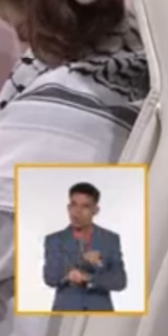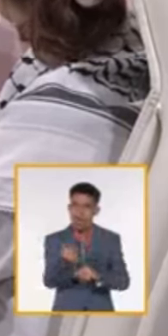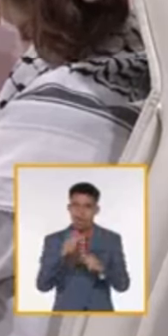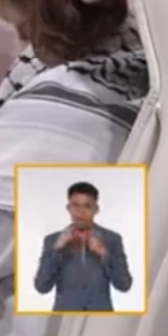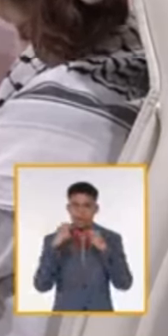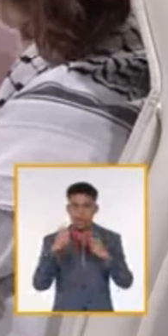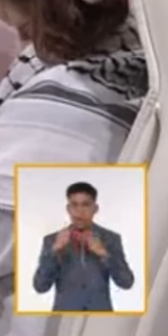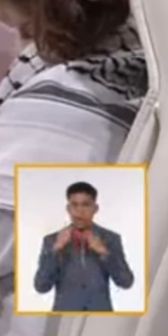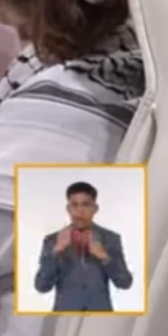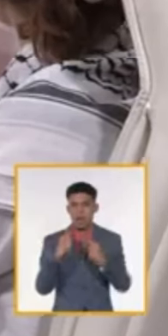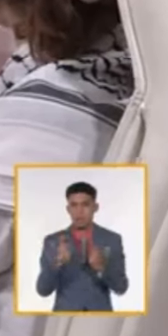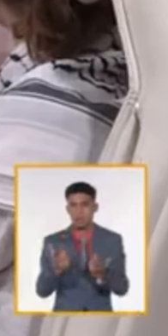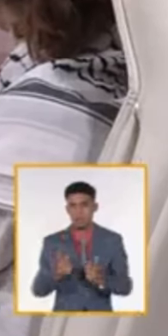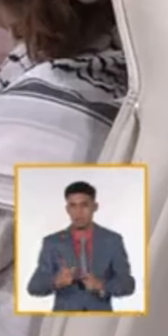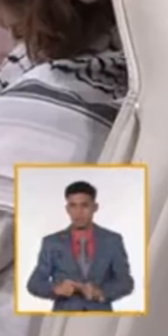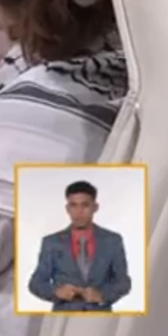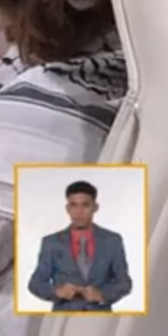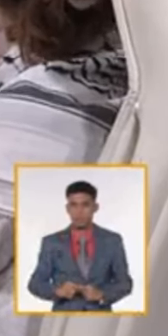Unidos?